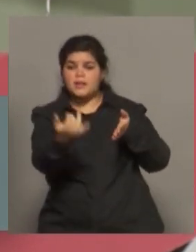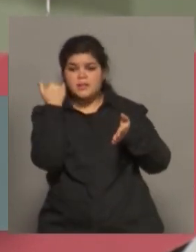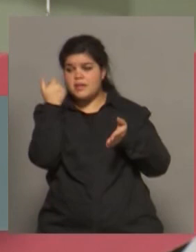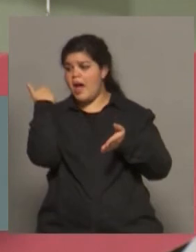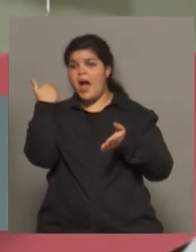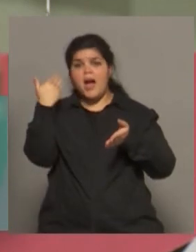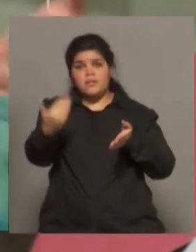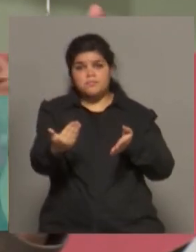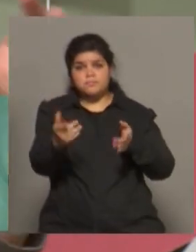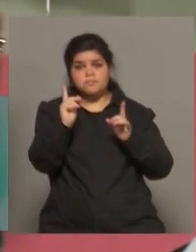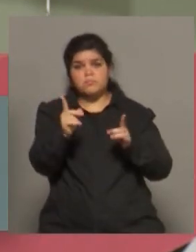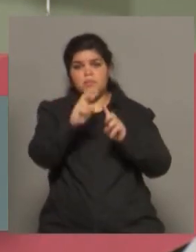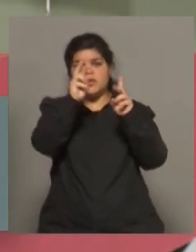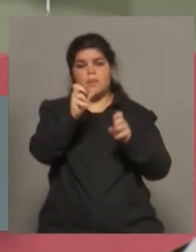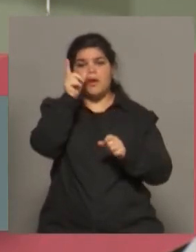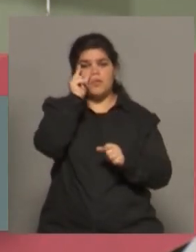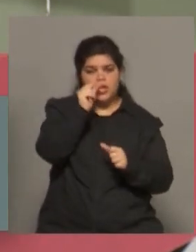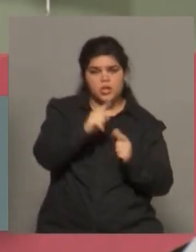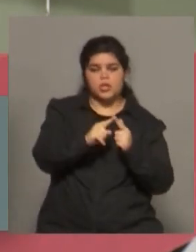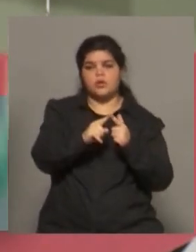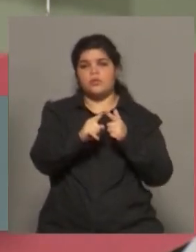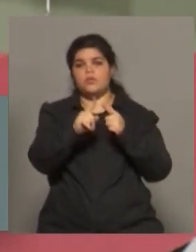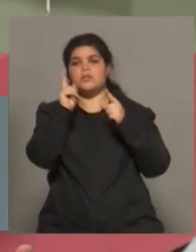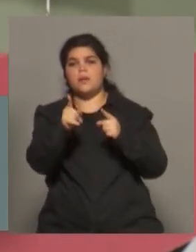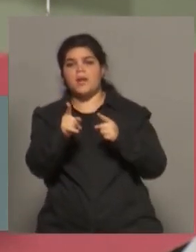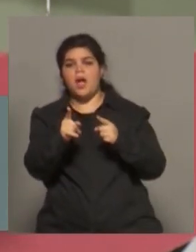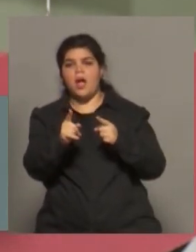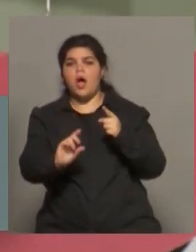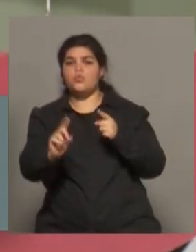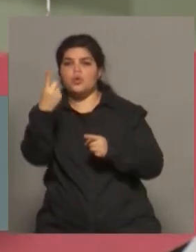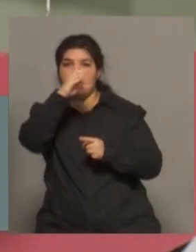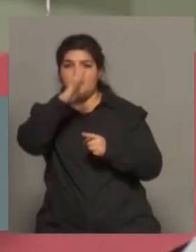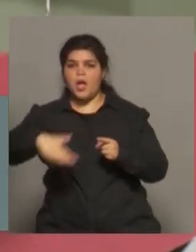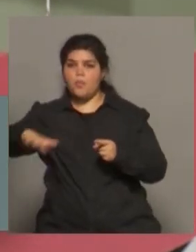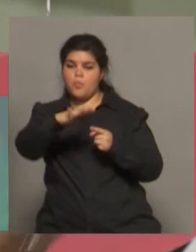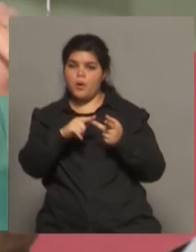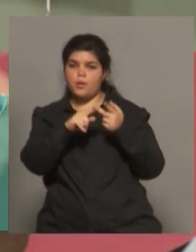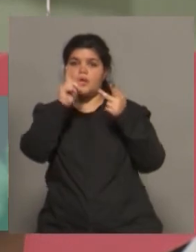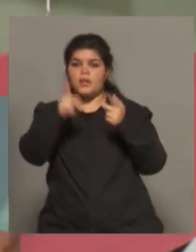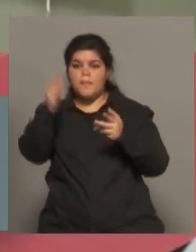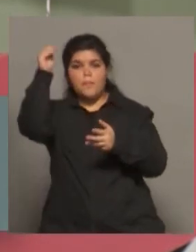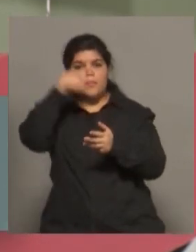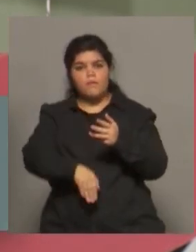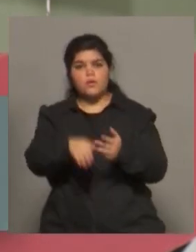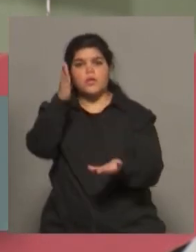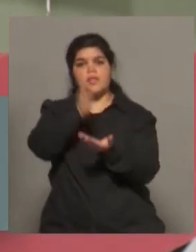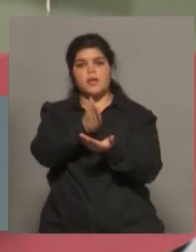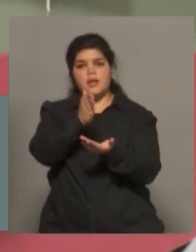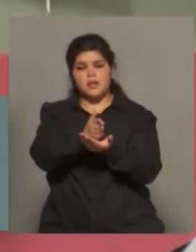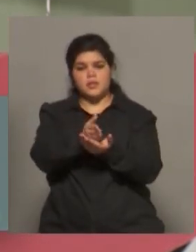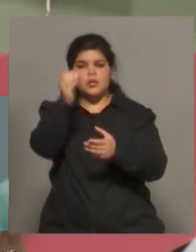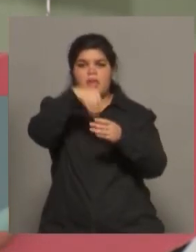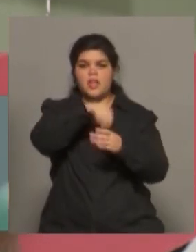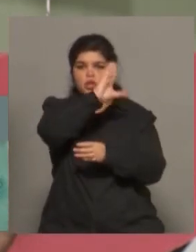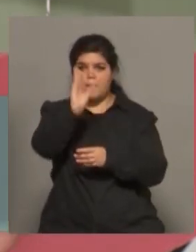punto de vista de lo político, de la autonomía de los pueblos y de profundizar tanto los derechos al interior de los